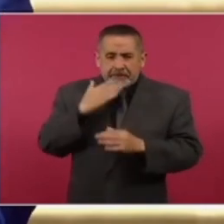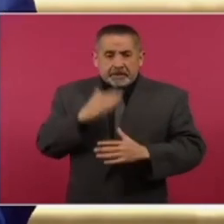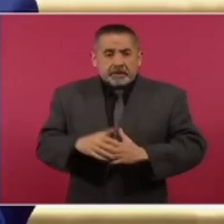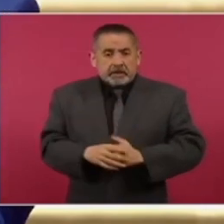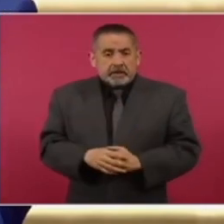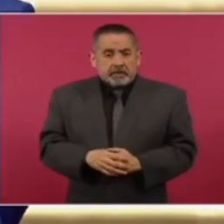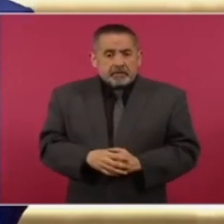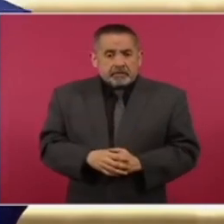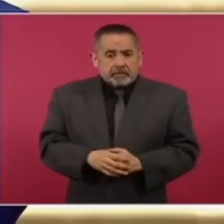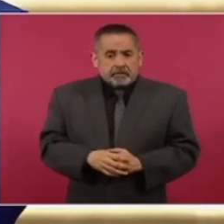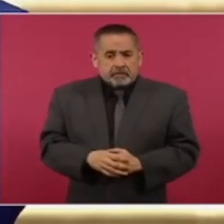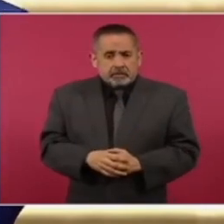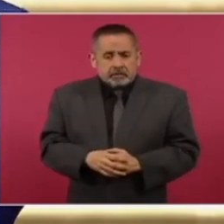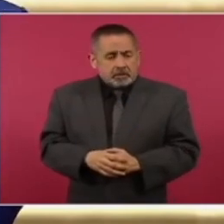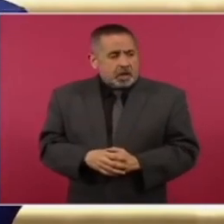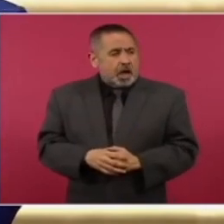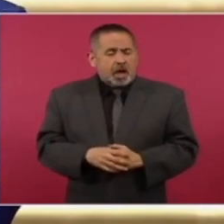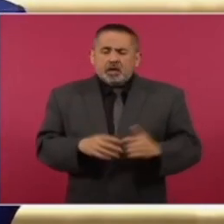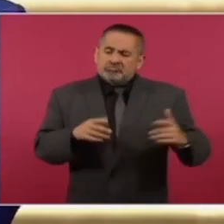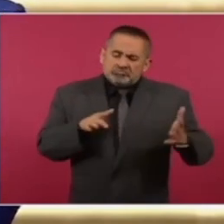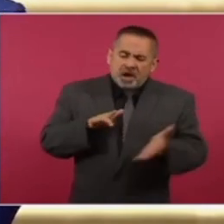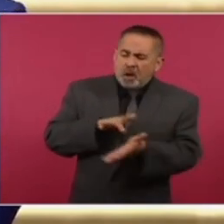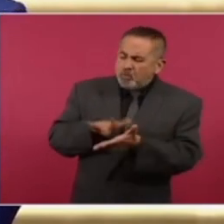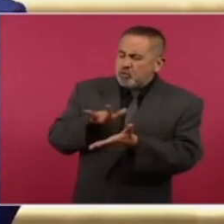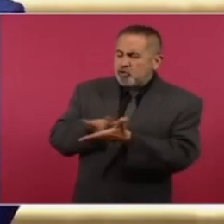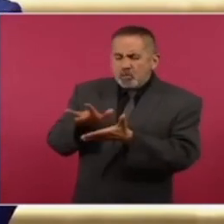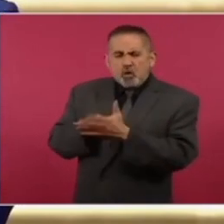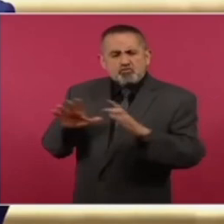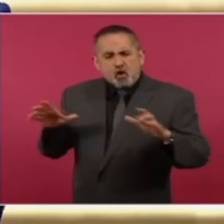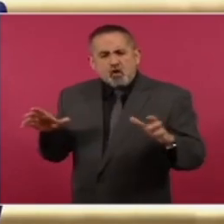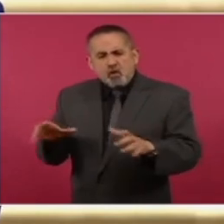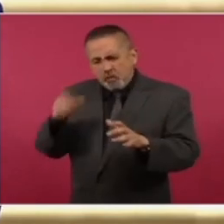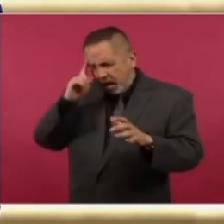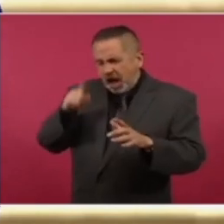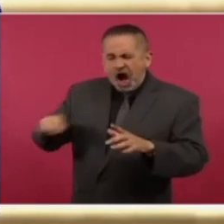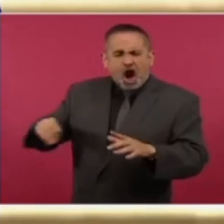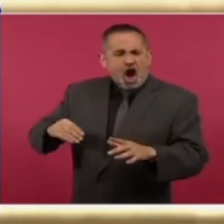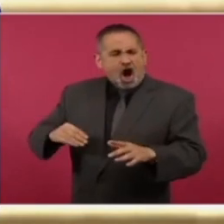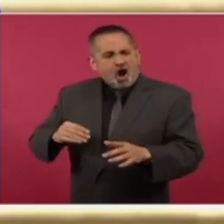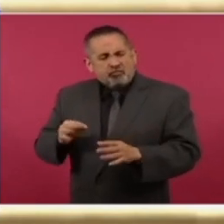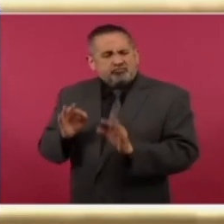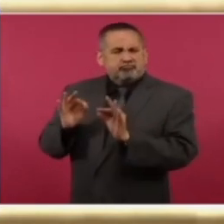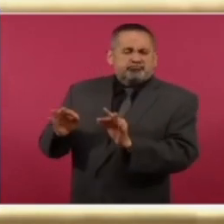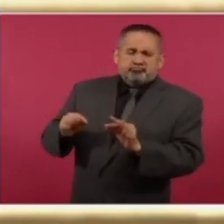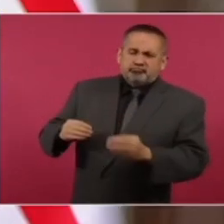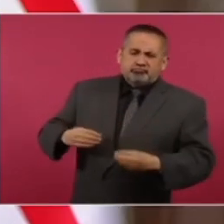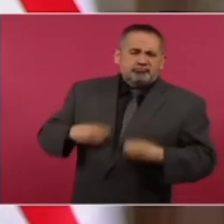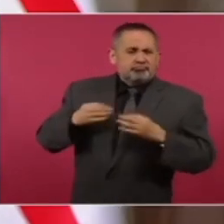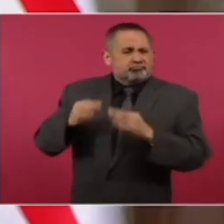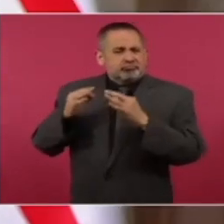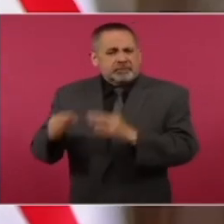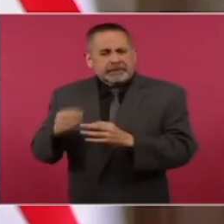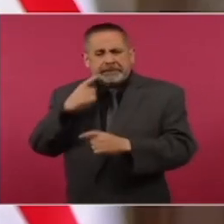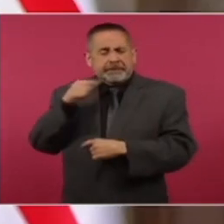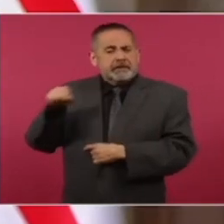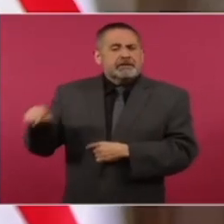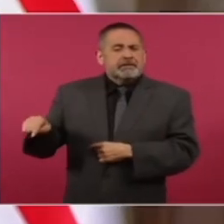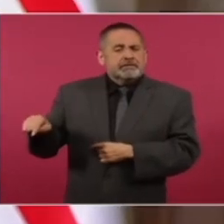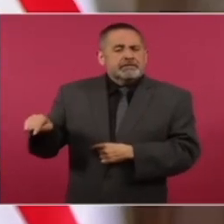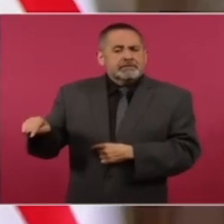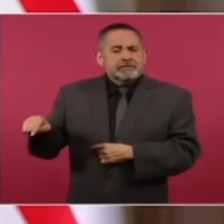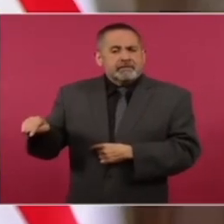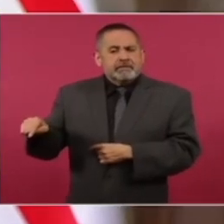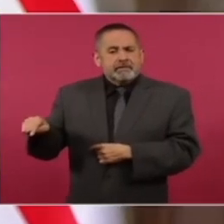con todos los apoyos para el bienestar? Se ha